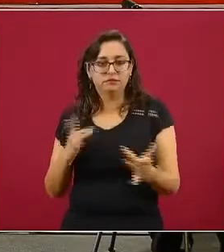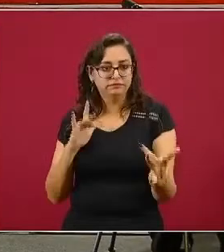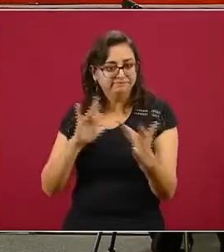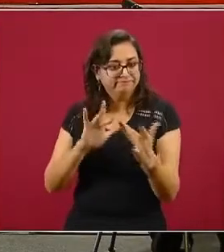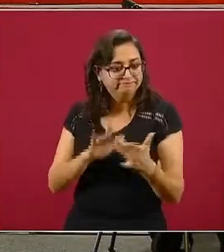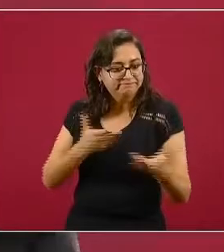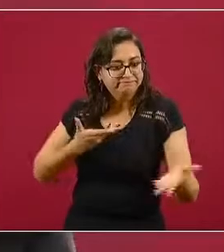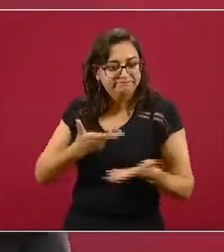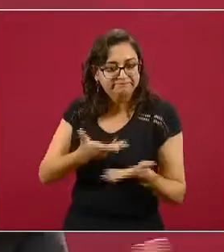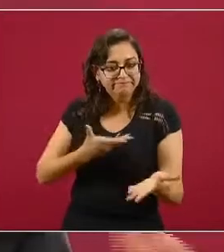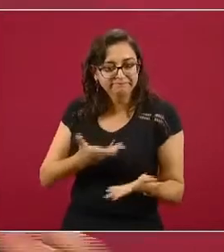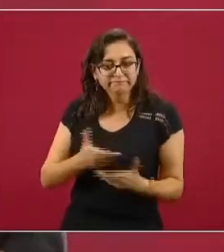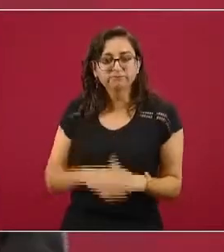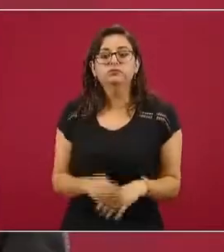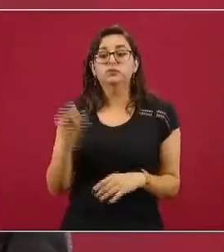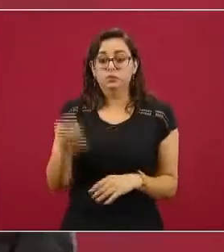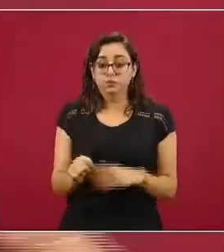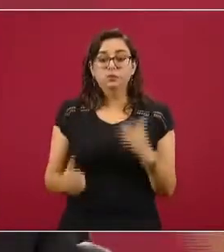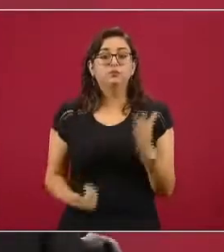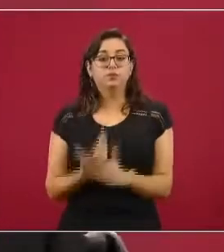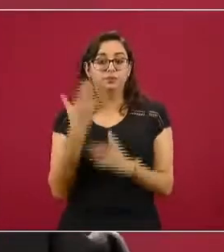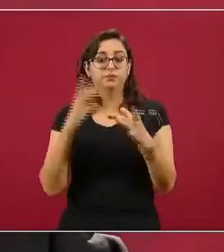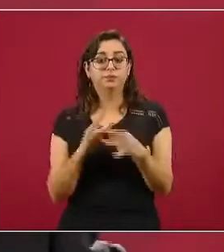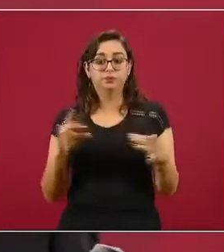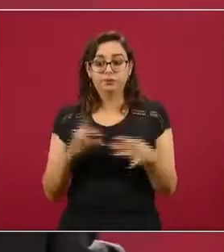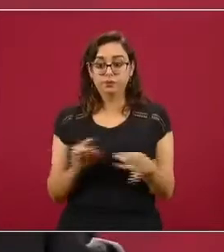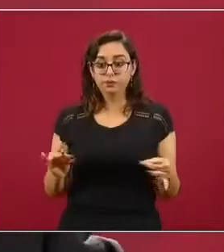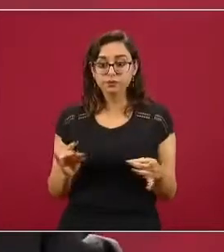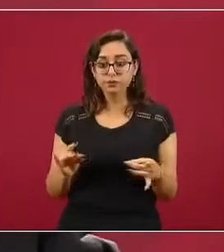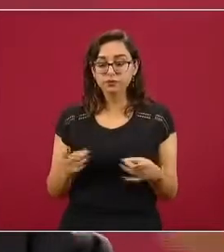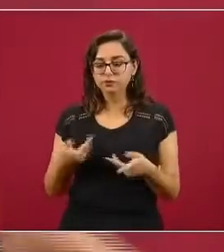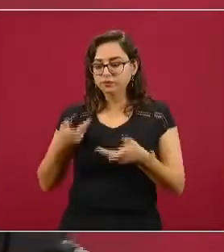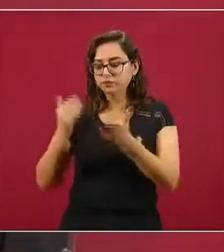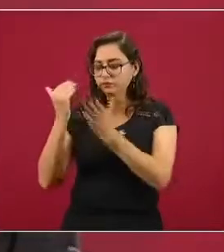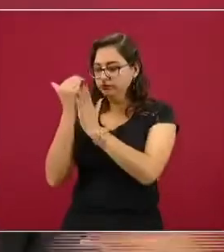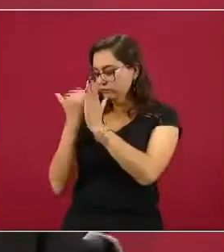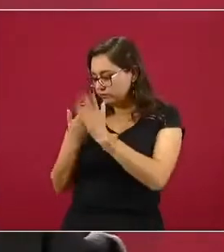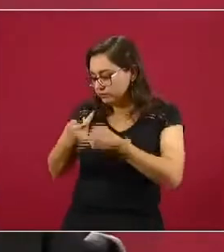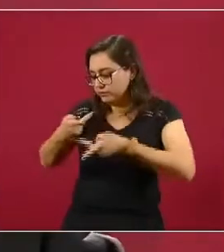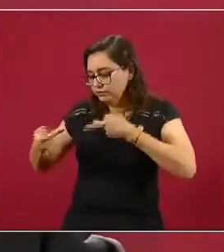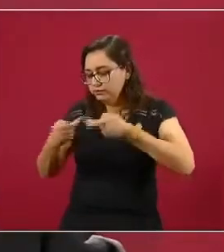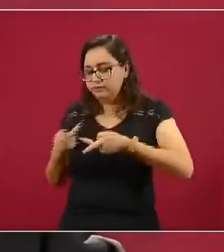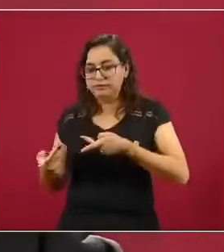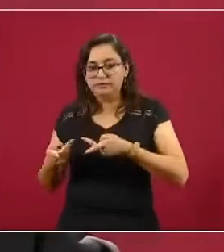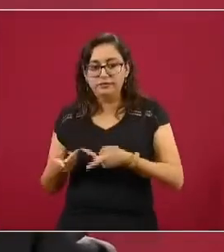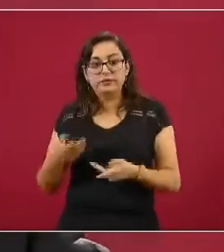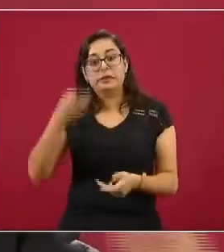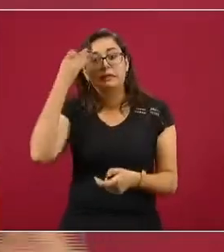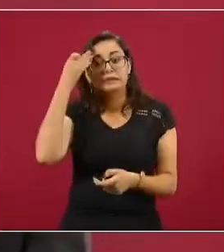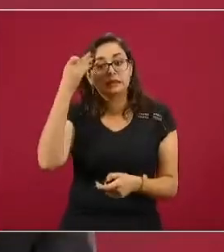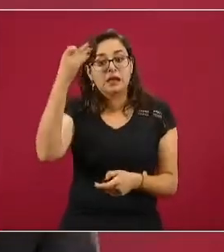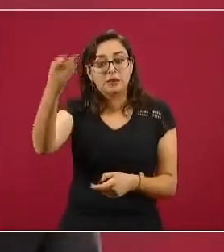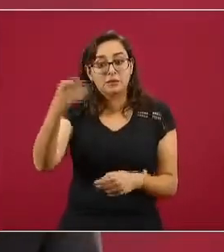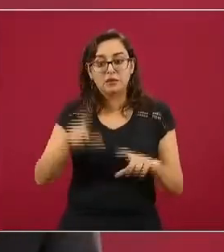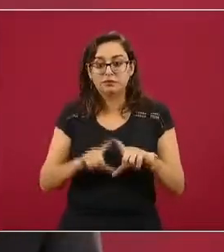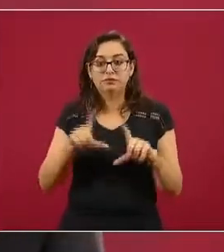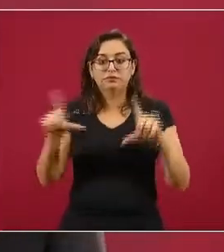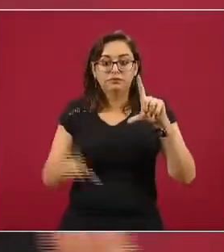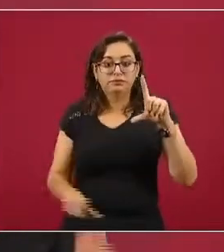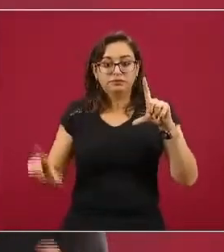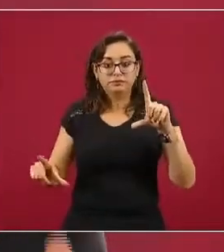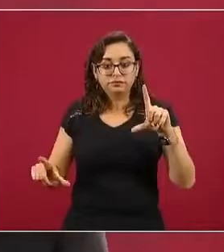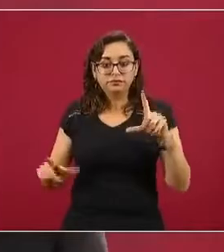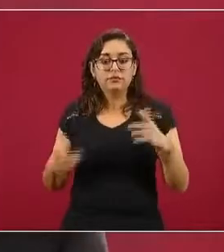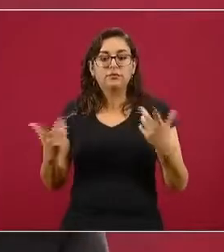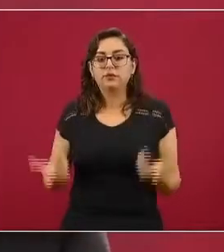unos minutos aludí a la estrategia como el diseño general, refiriéndome al tiempo, y destaqué que